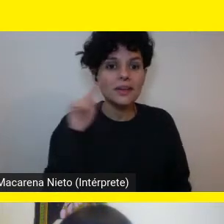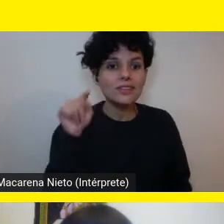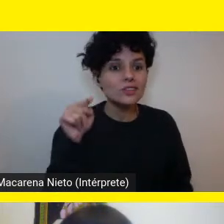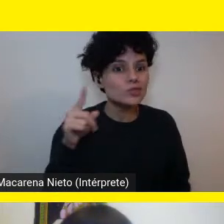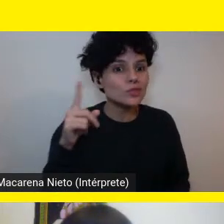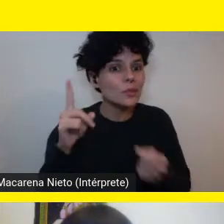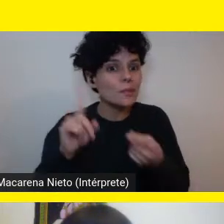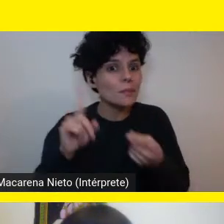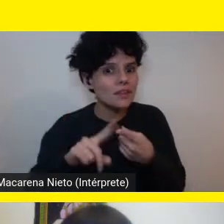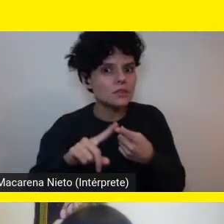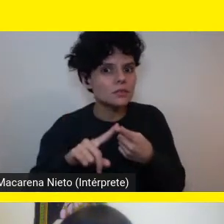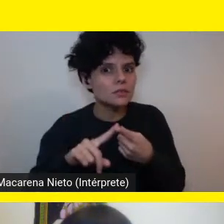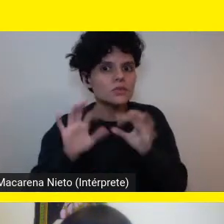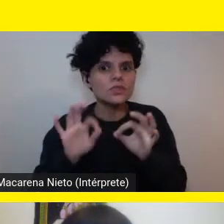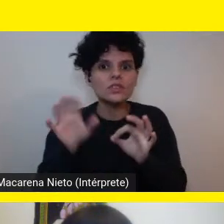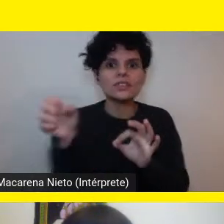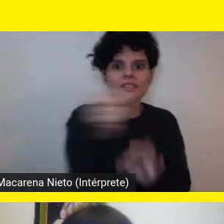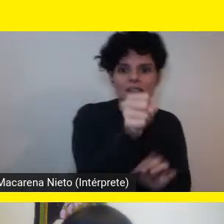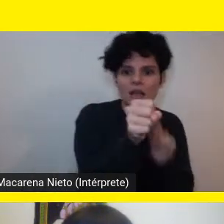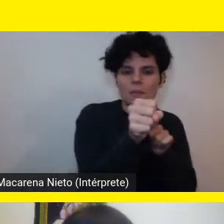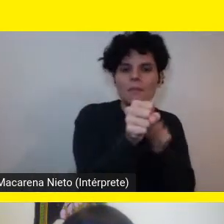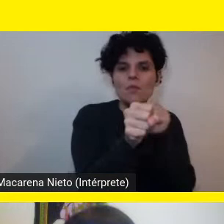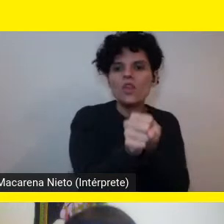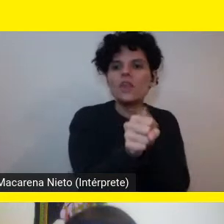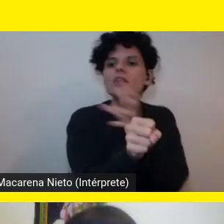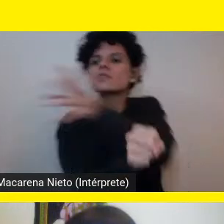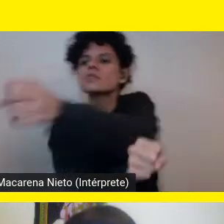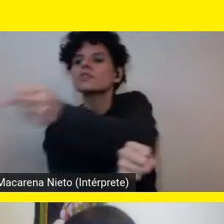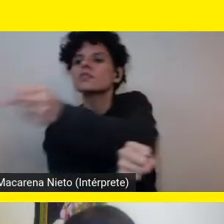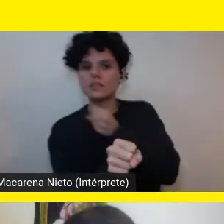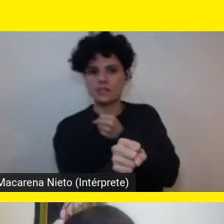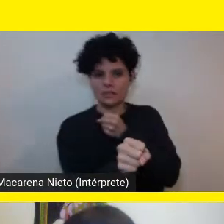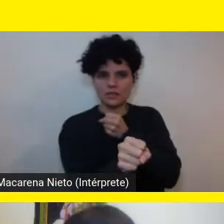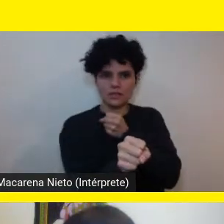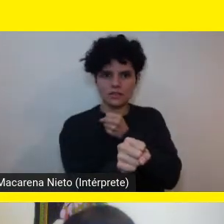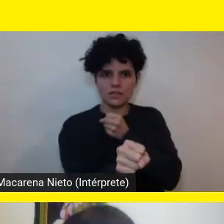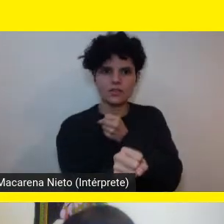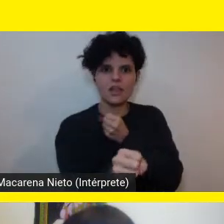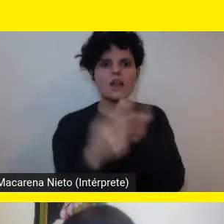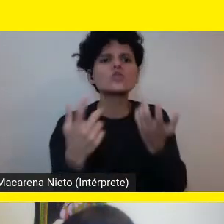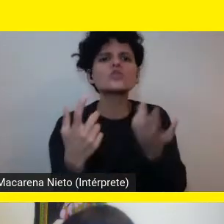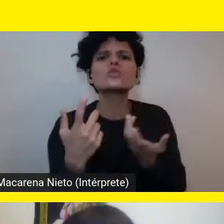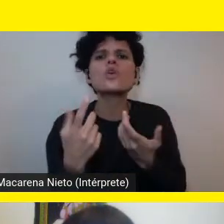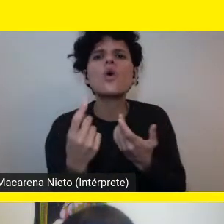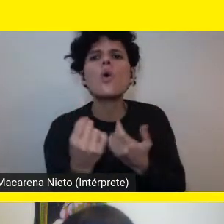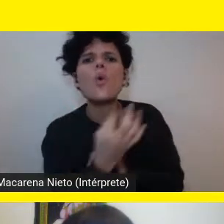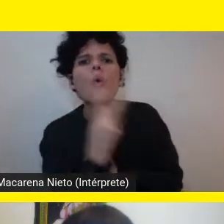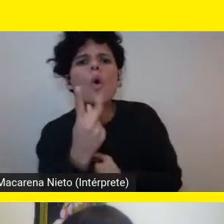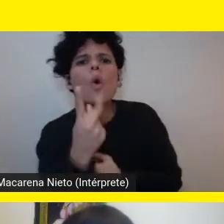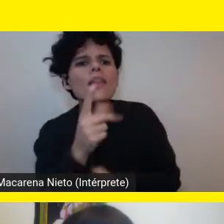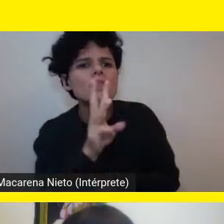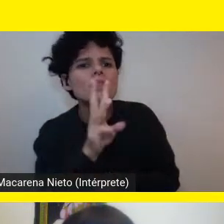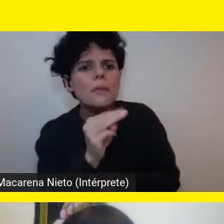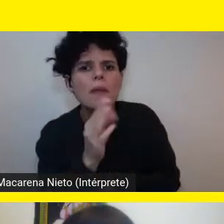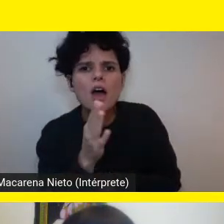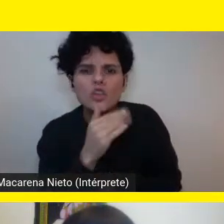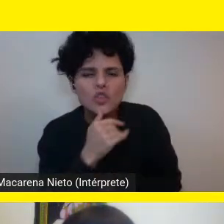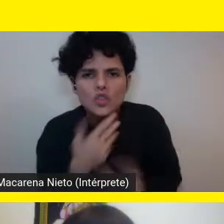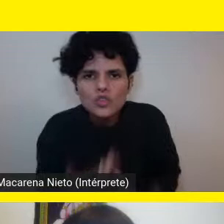atraparla a ella. ¿Cuántas otras madres vivieron lo mismo y no están? Porque me sorprende